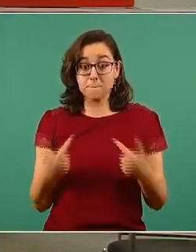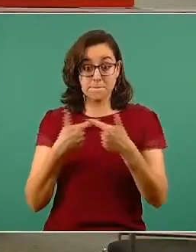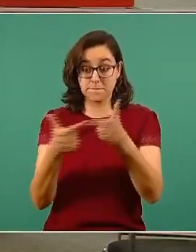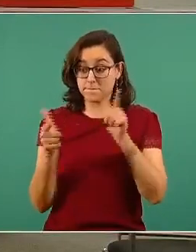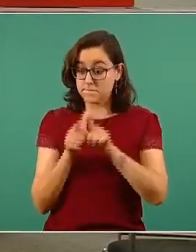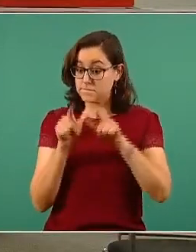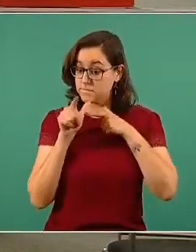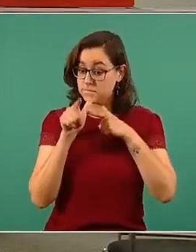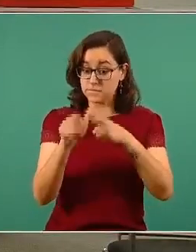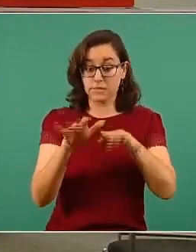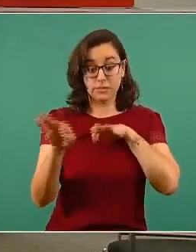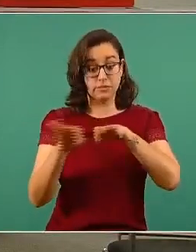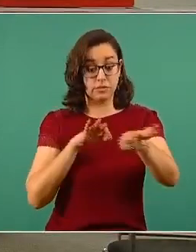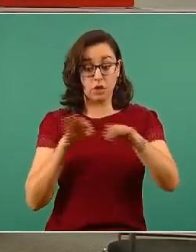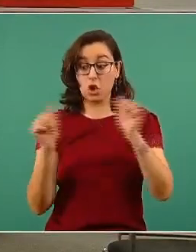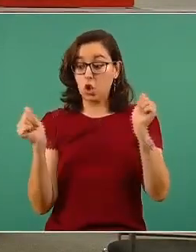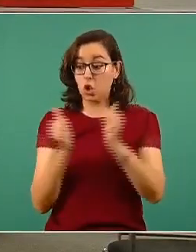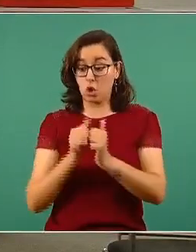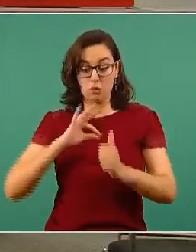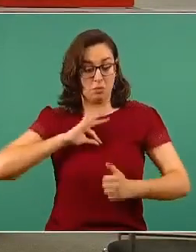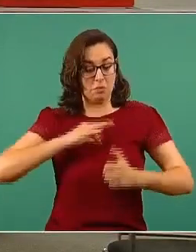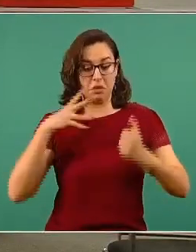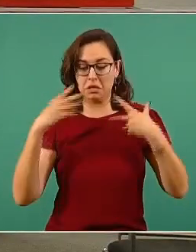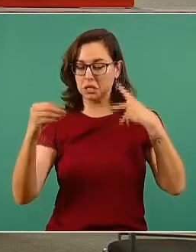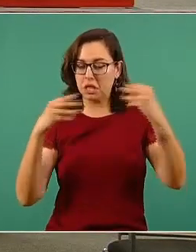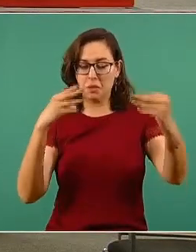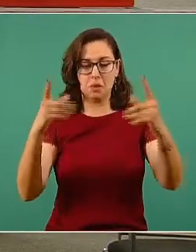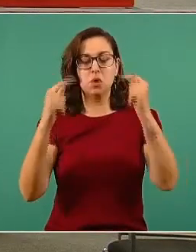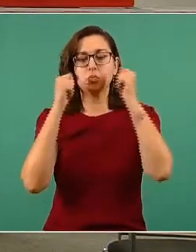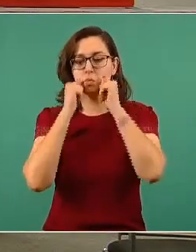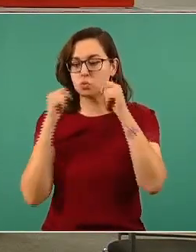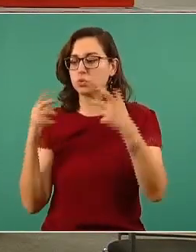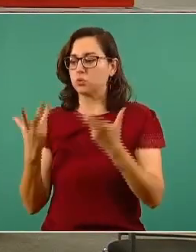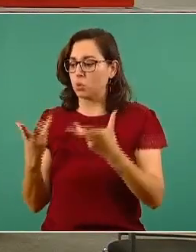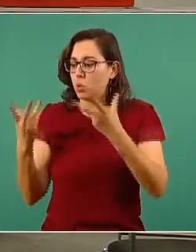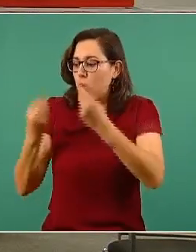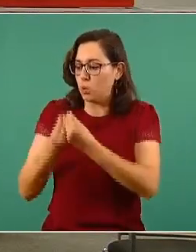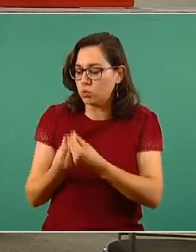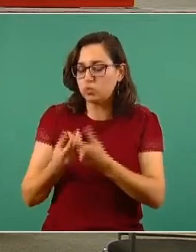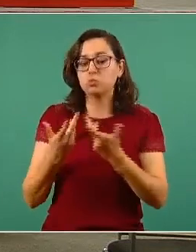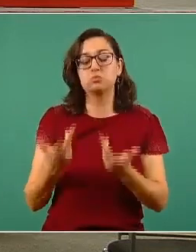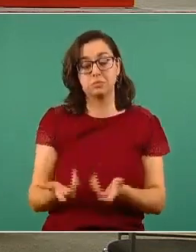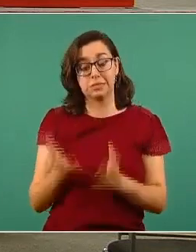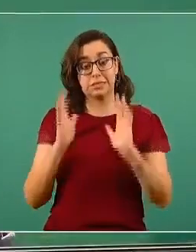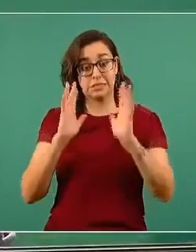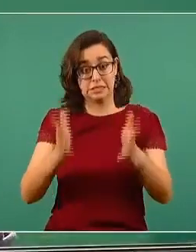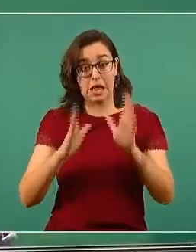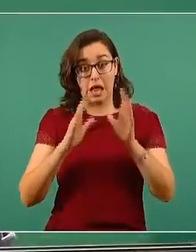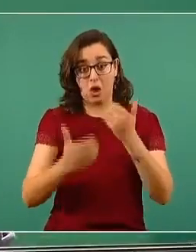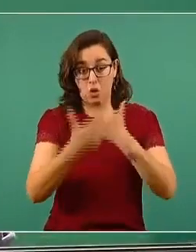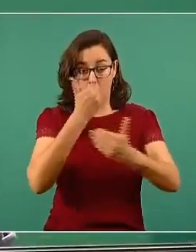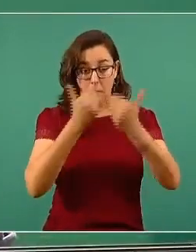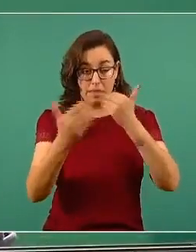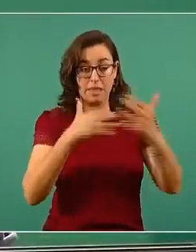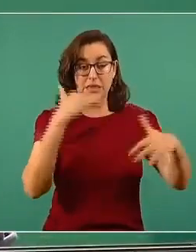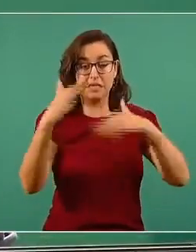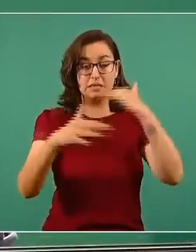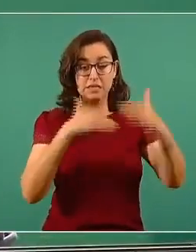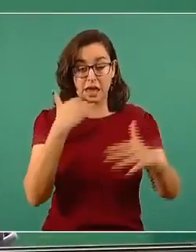interrumpido, a pesar de la pandemia nos seguimos reuniendo, seguimos avanzando. El etiquetado frontal de alimentos fue producto del trabajo de